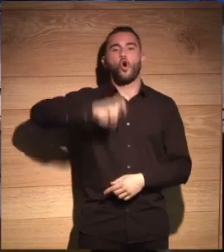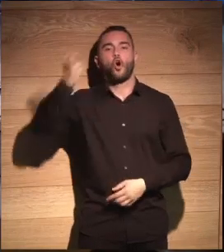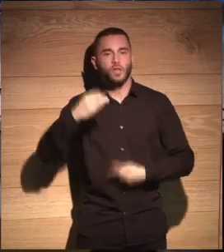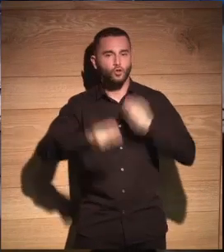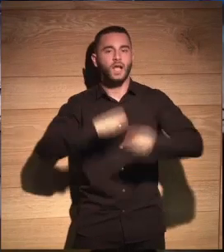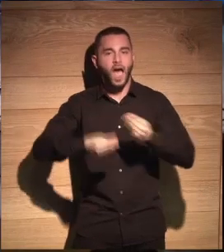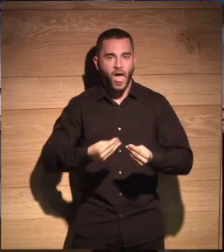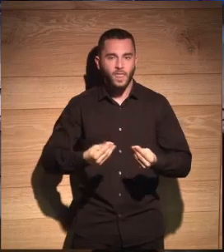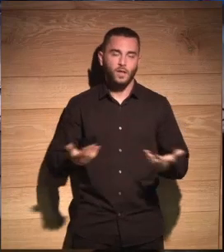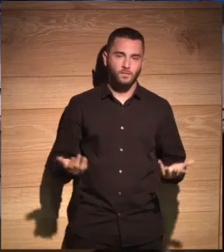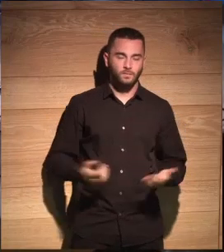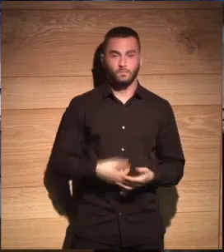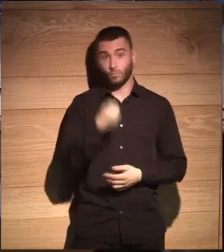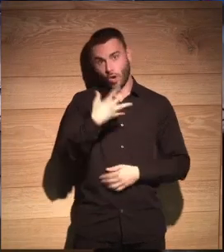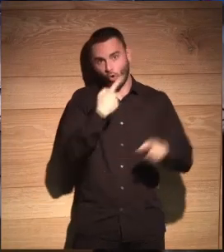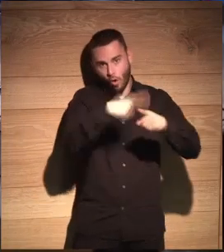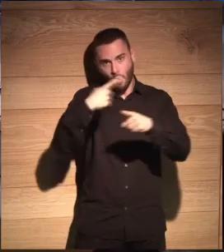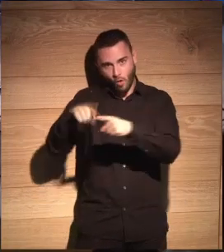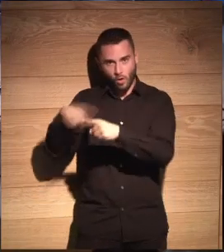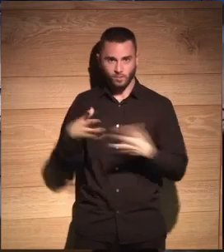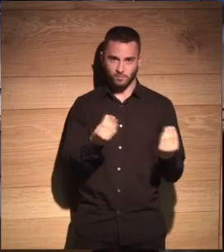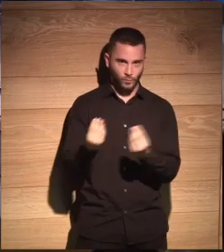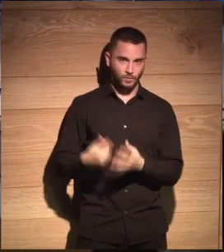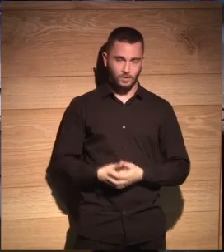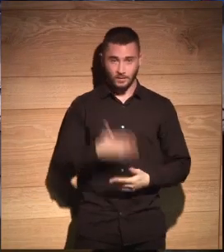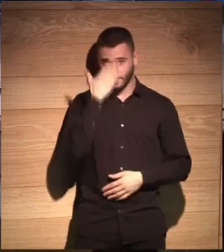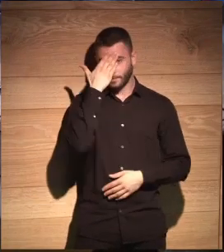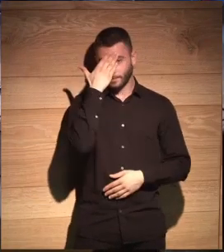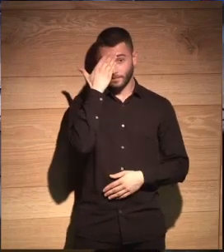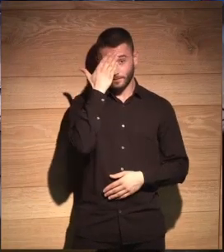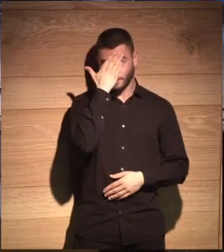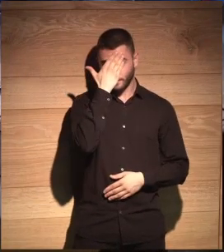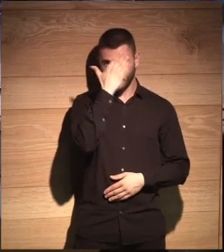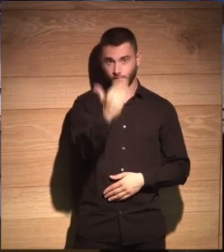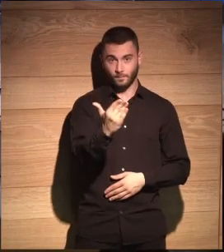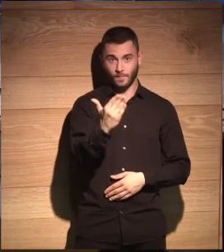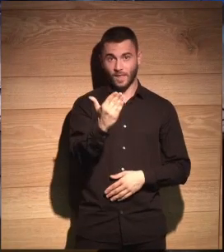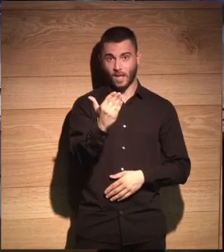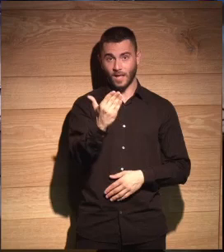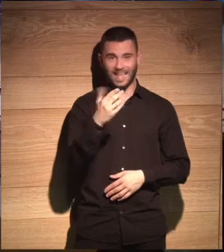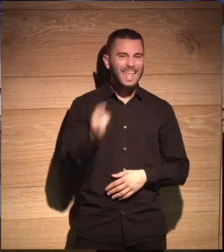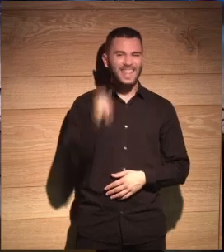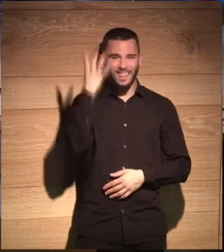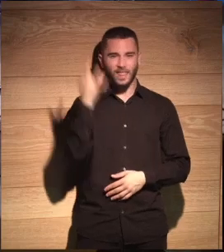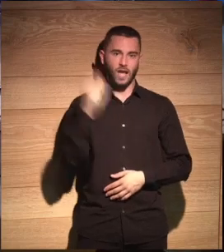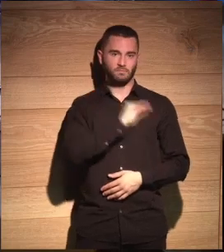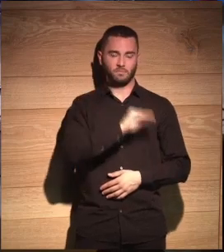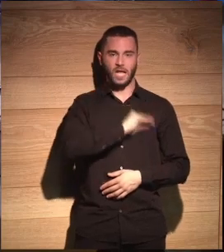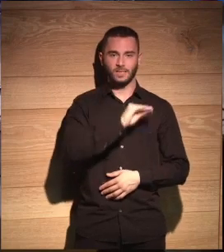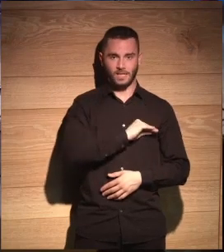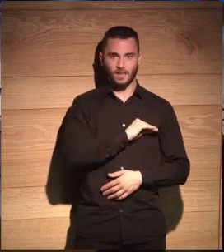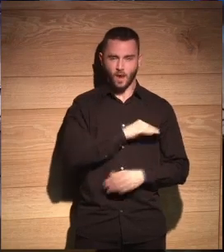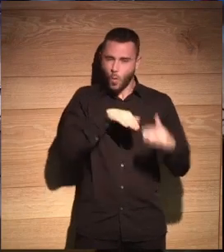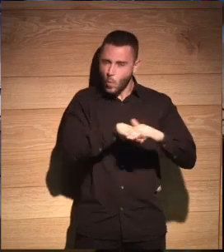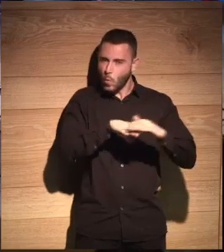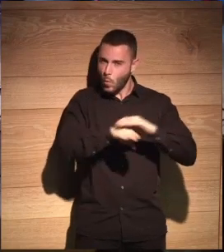Pues es que hay muchas cosas. Sí, la verdad es que tenemos bastantes ideas, todas bien